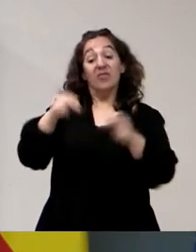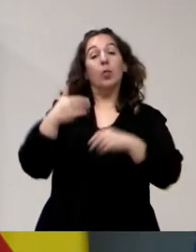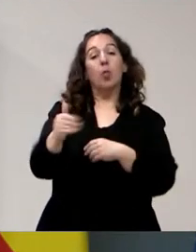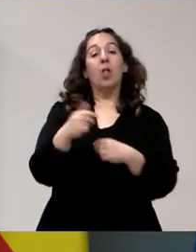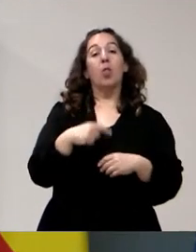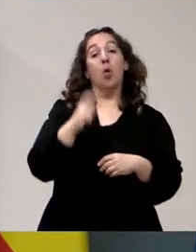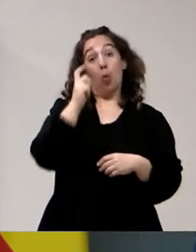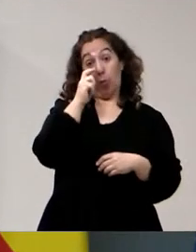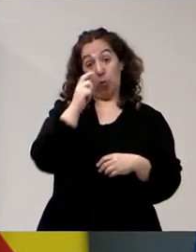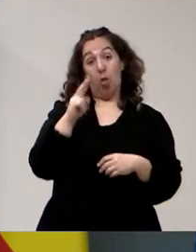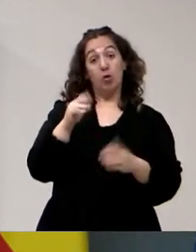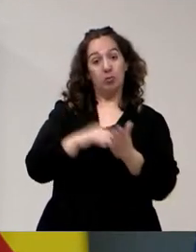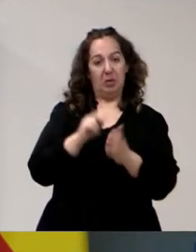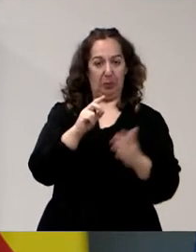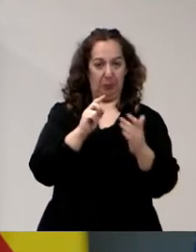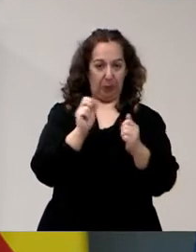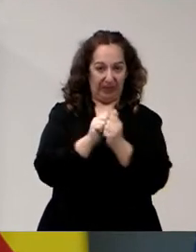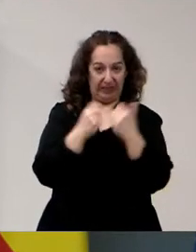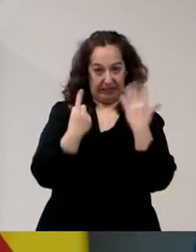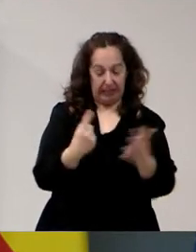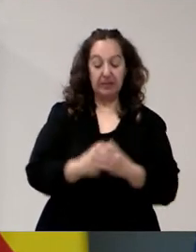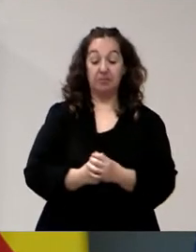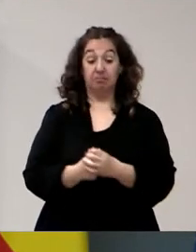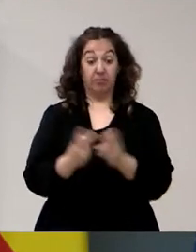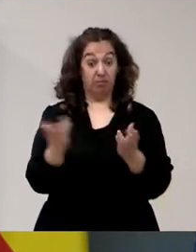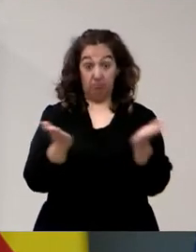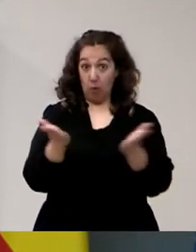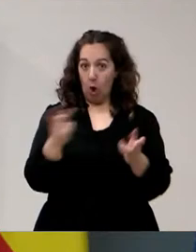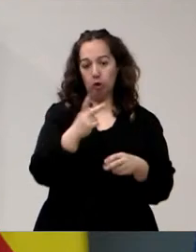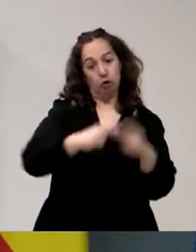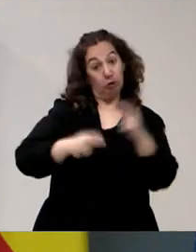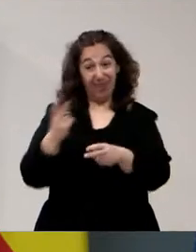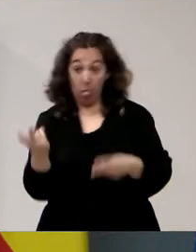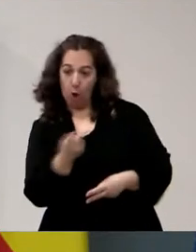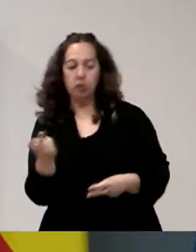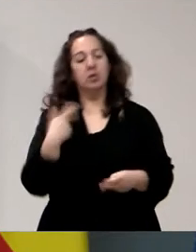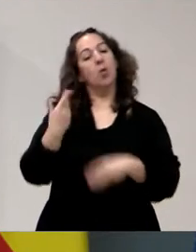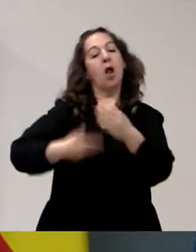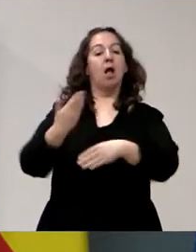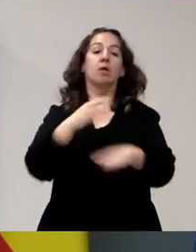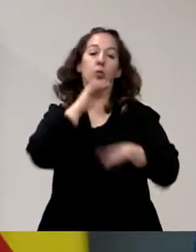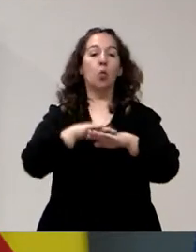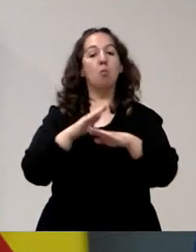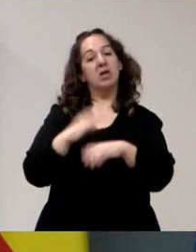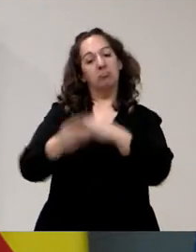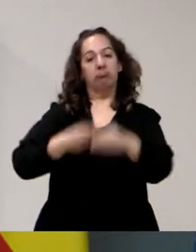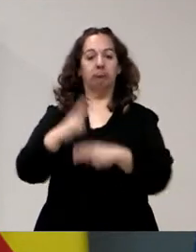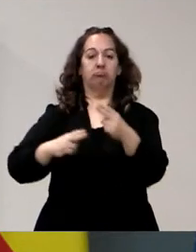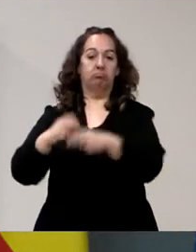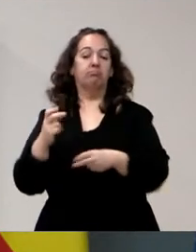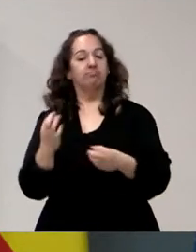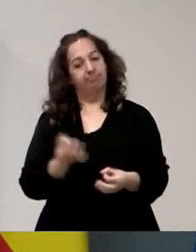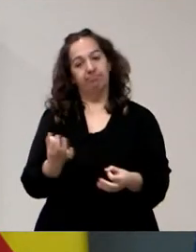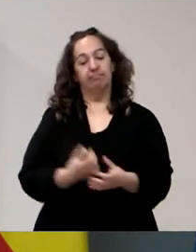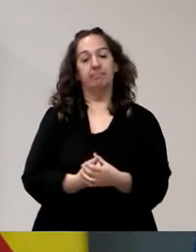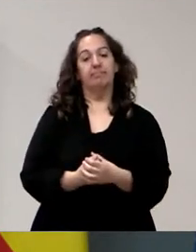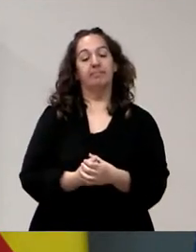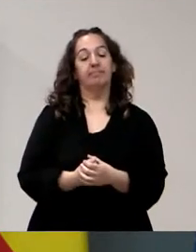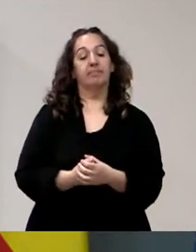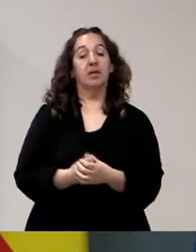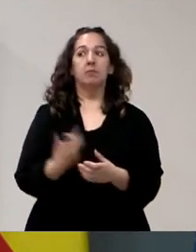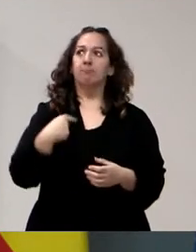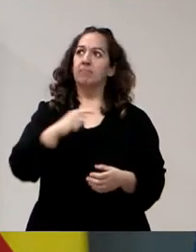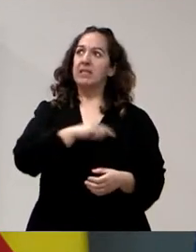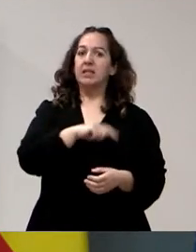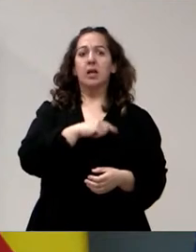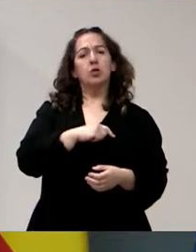2026 en ambos casos lo que se trata es de garantizar el buen ritmo la ejecución de los trabajos y me